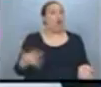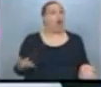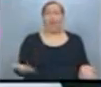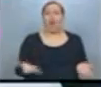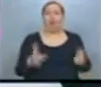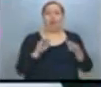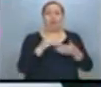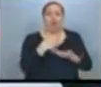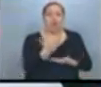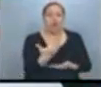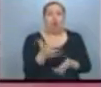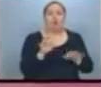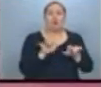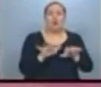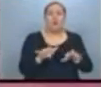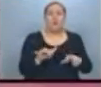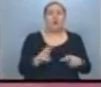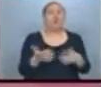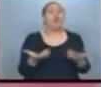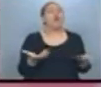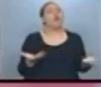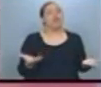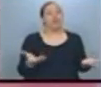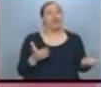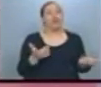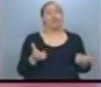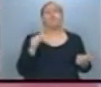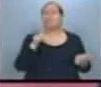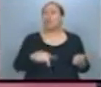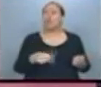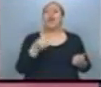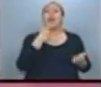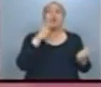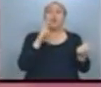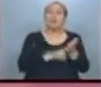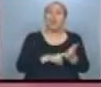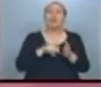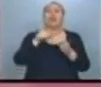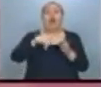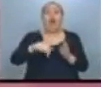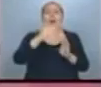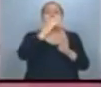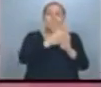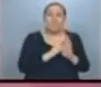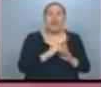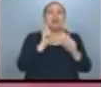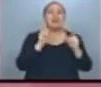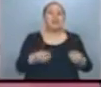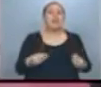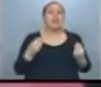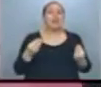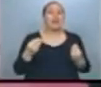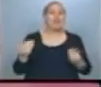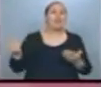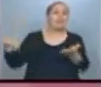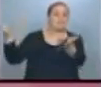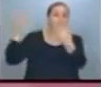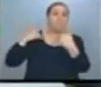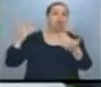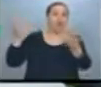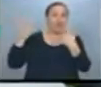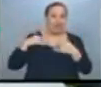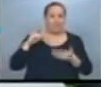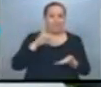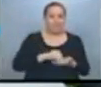las notebooks y las computadoras de escritorio. Entonces va a bajar los impuestos por un lado y a fomentar la importación por el otro, ¿no? Es que, a ver,